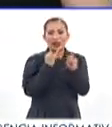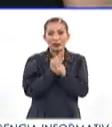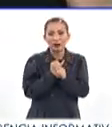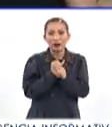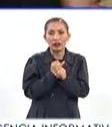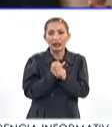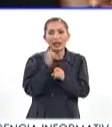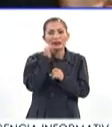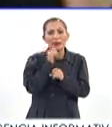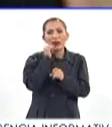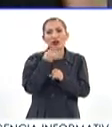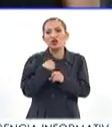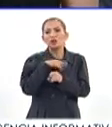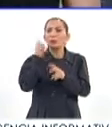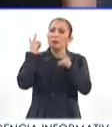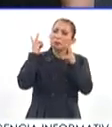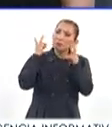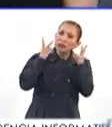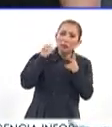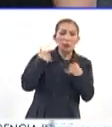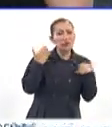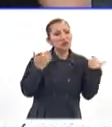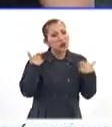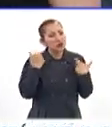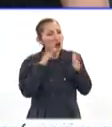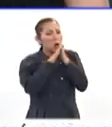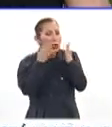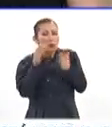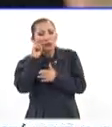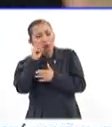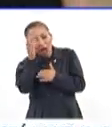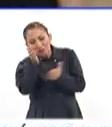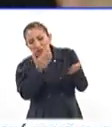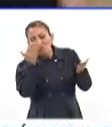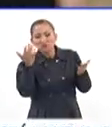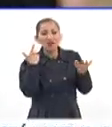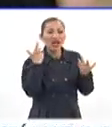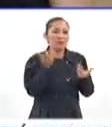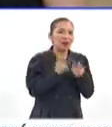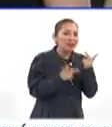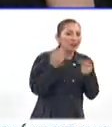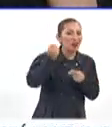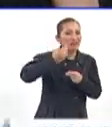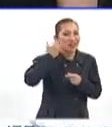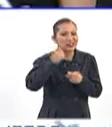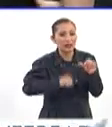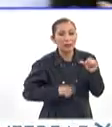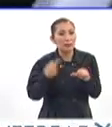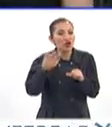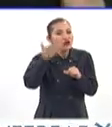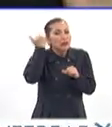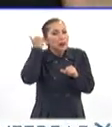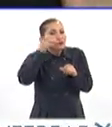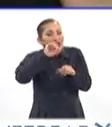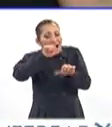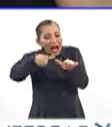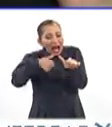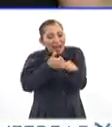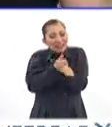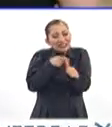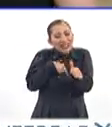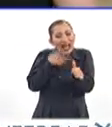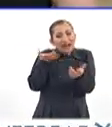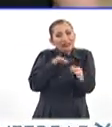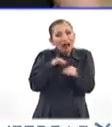Internacional, que normalmente nosotros venimos, Omar, disfrutamos de los libros, disfrutamos de las charlas, de las actividades, pero no nos enteramos todo